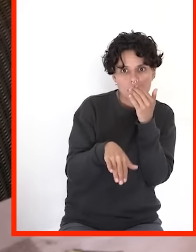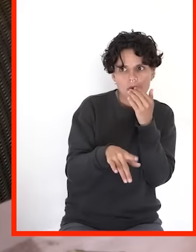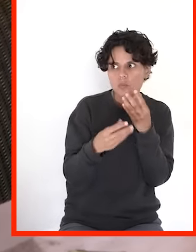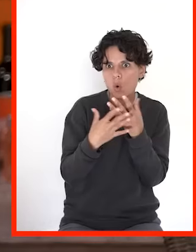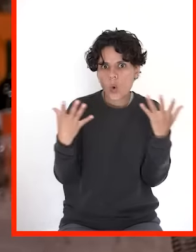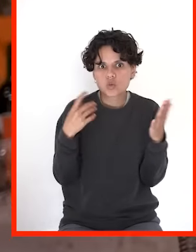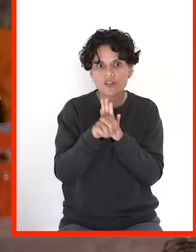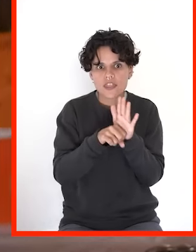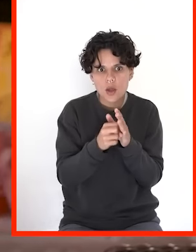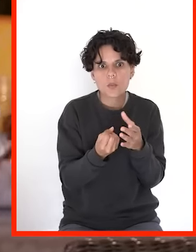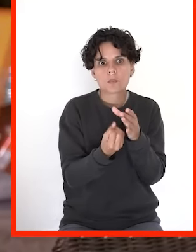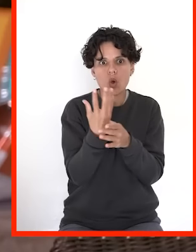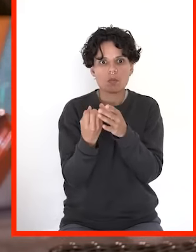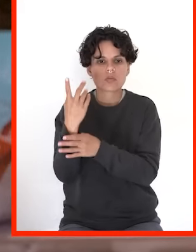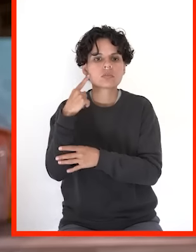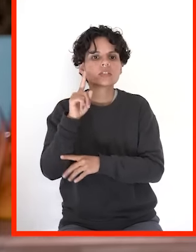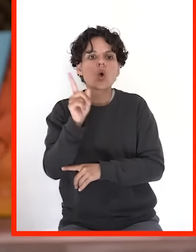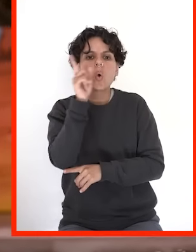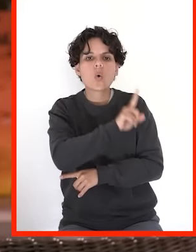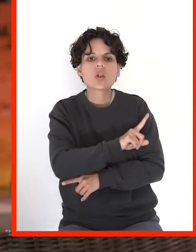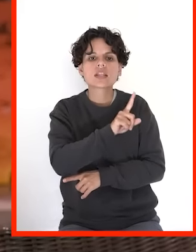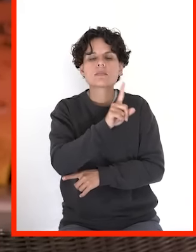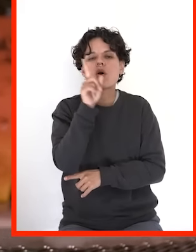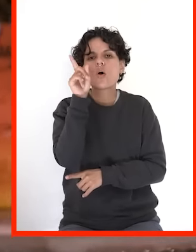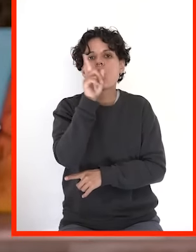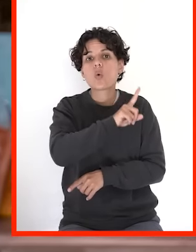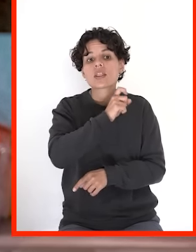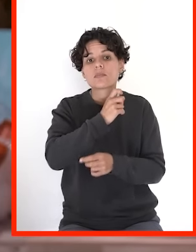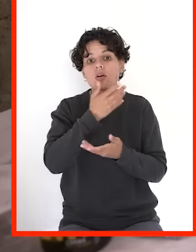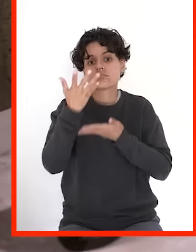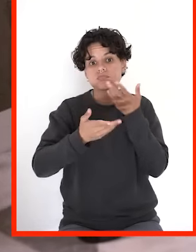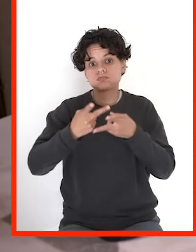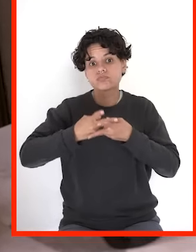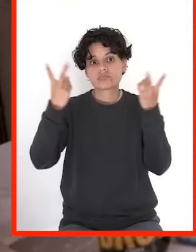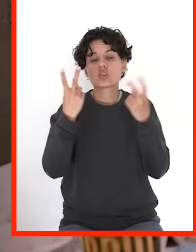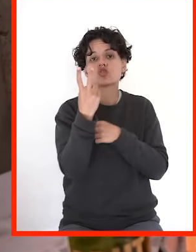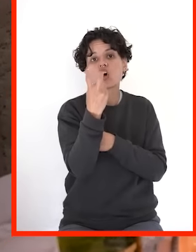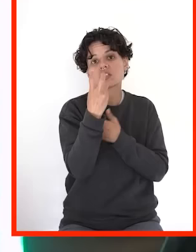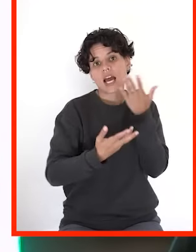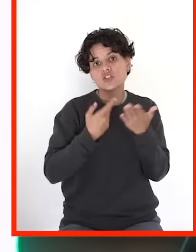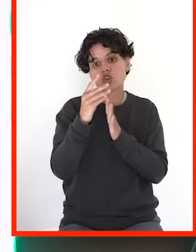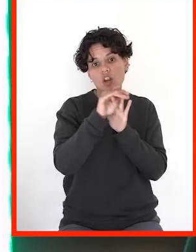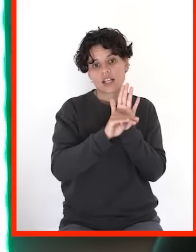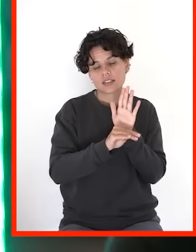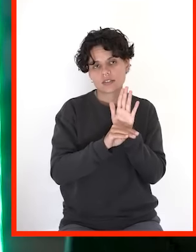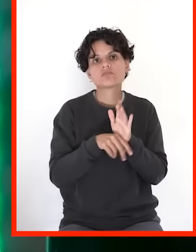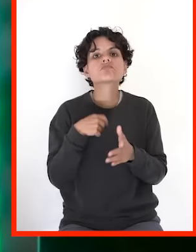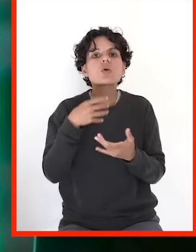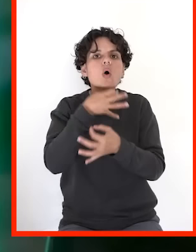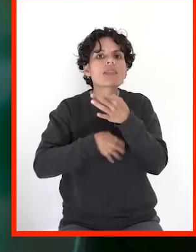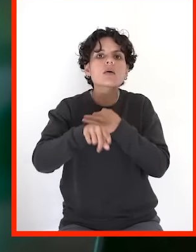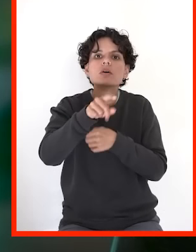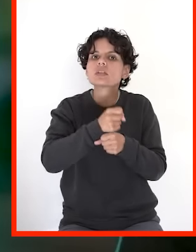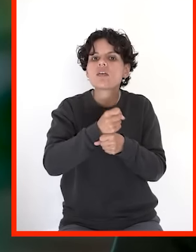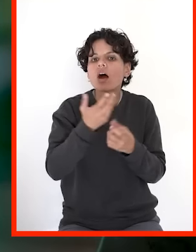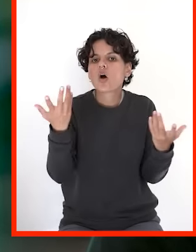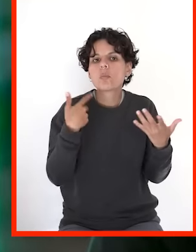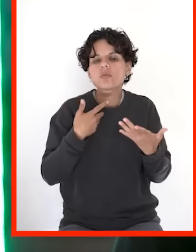video, teníamos. Este es el último trabajo de los chiquillos. Ahí está. 12 temitas. Cuénteme un poquito de este trabajo. Bueno, nosotros